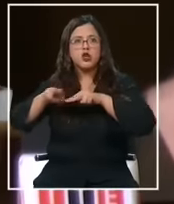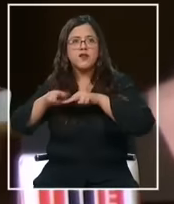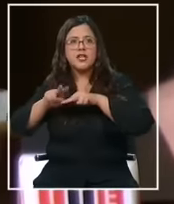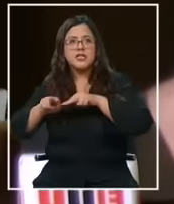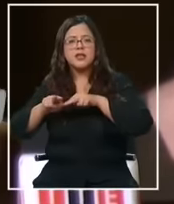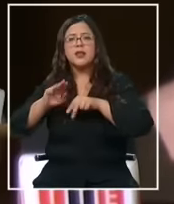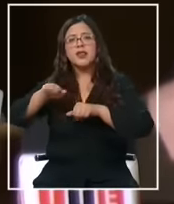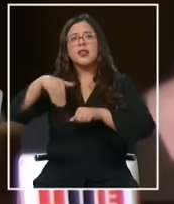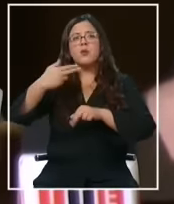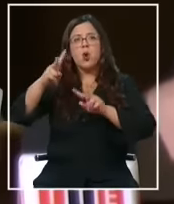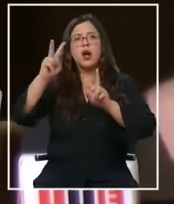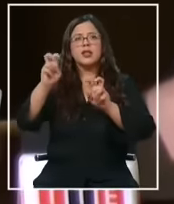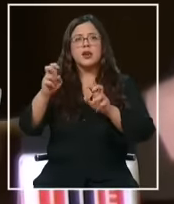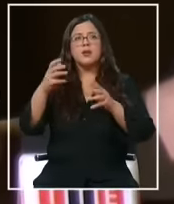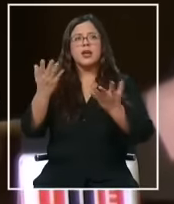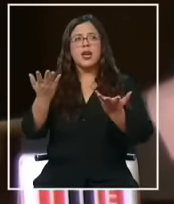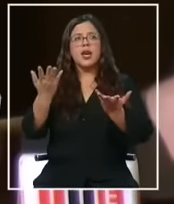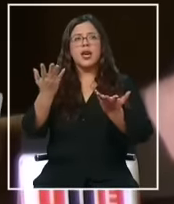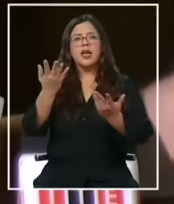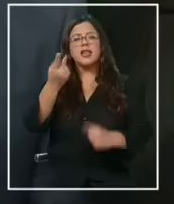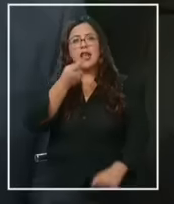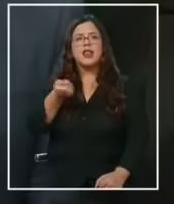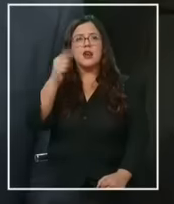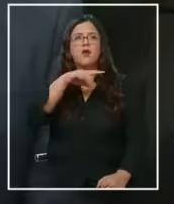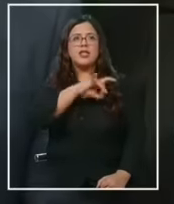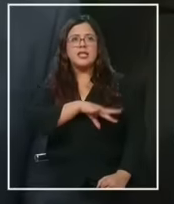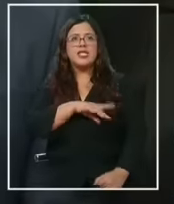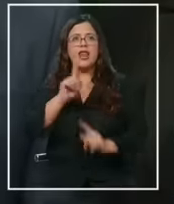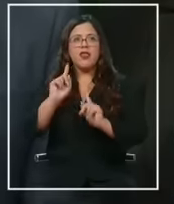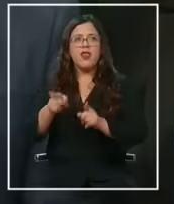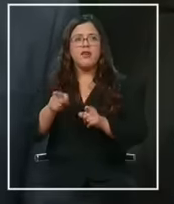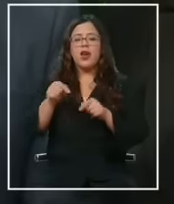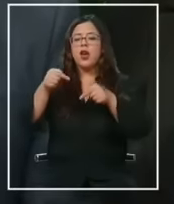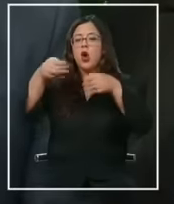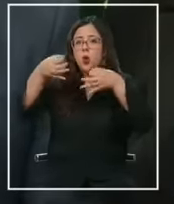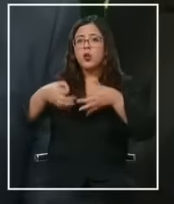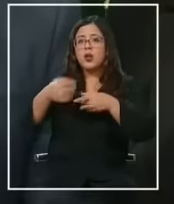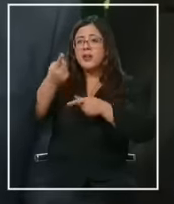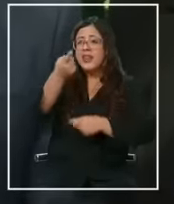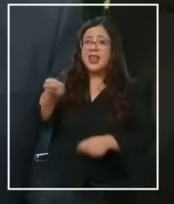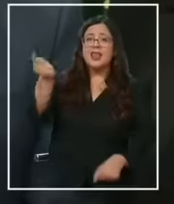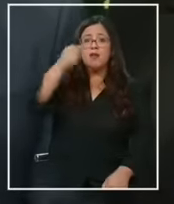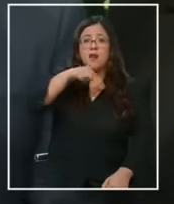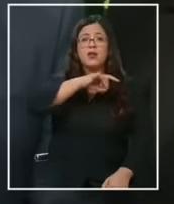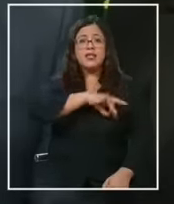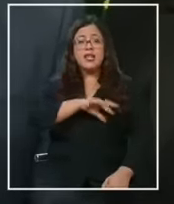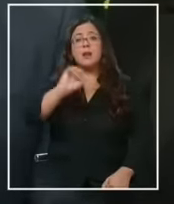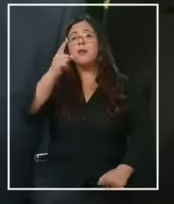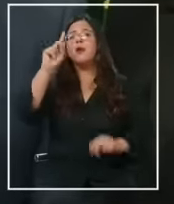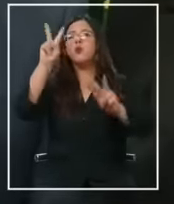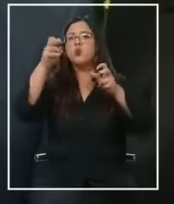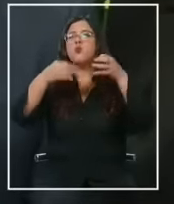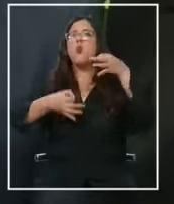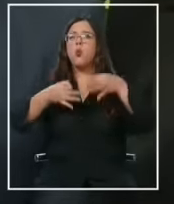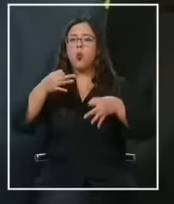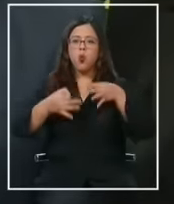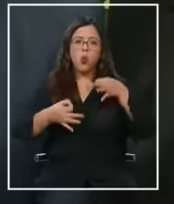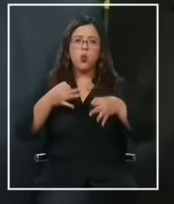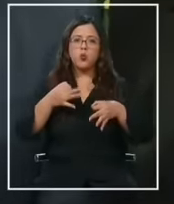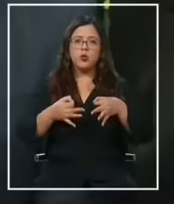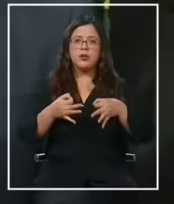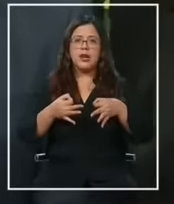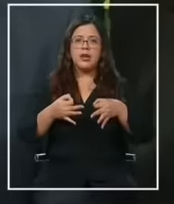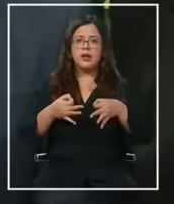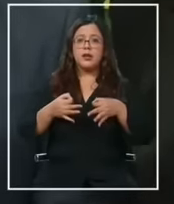empieza propiamente la tramitación de la extradición. La extradición es una instancia, primero, judicial. Una